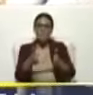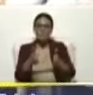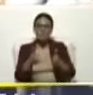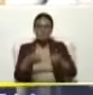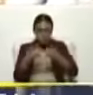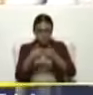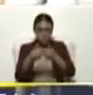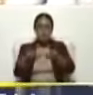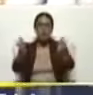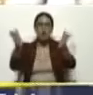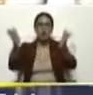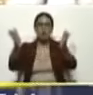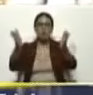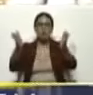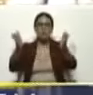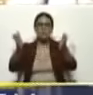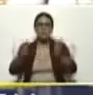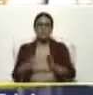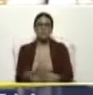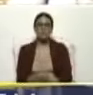abierto.